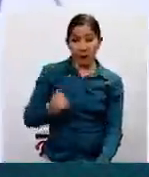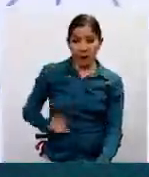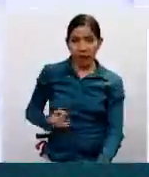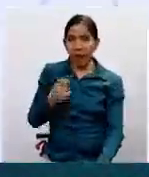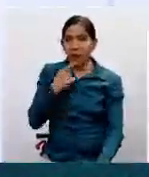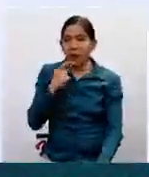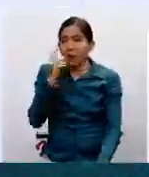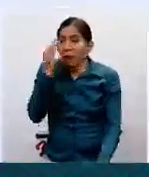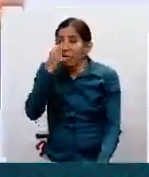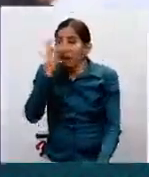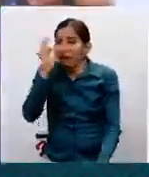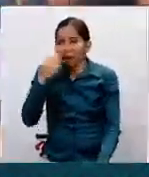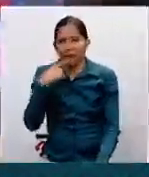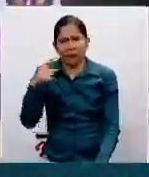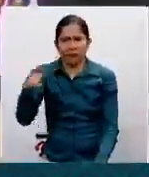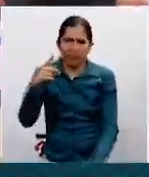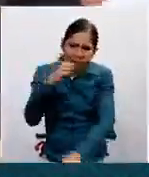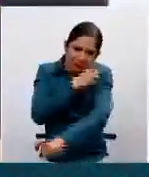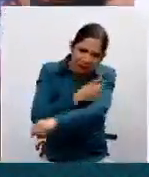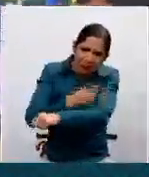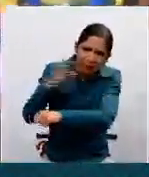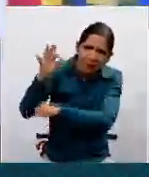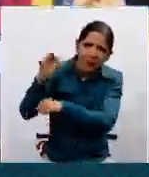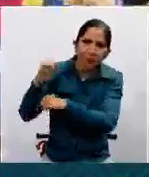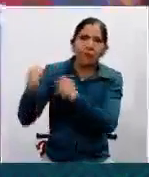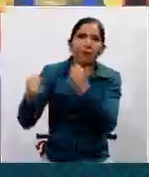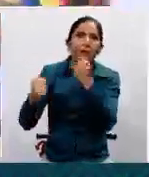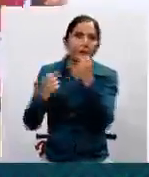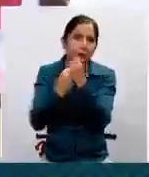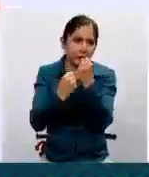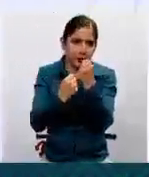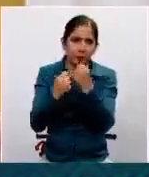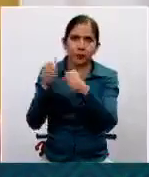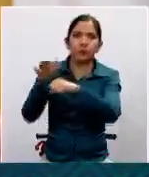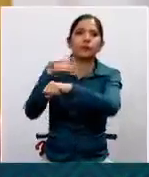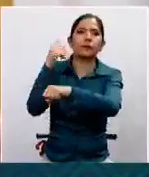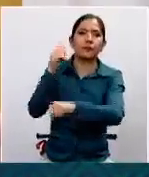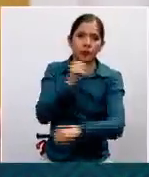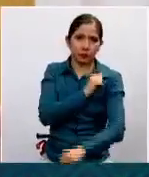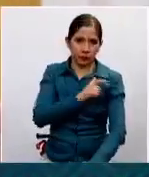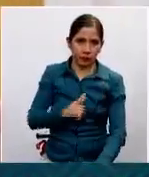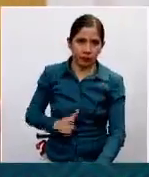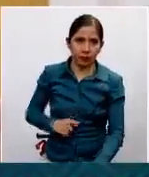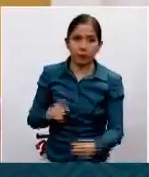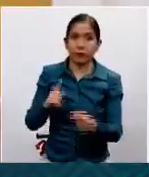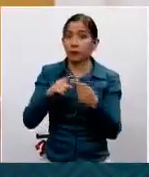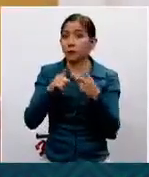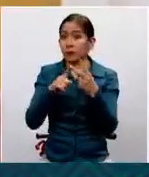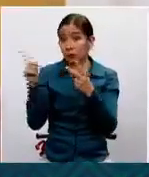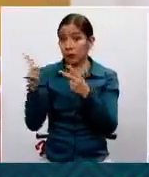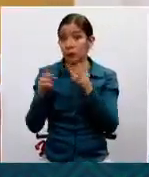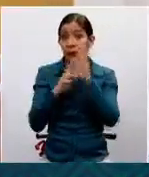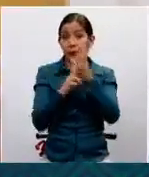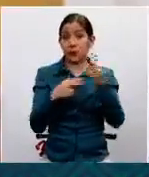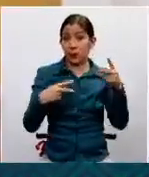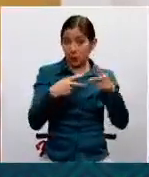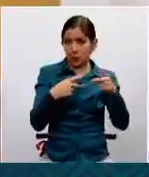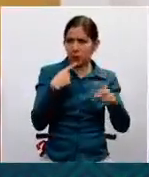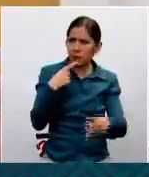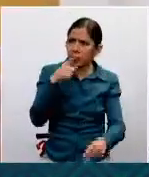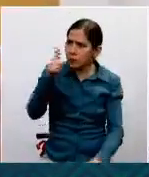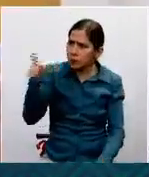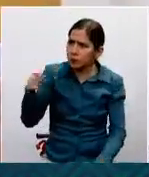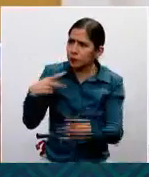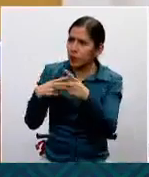observó que el Distrito 9 se movilizó a favor y a convocatoria de la alcaldía. También representantes de las juntas vecinales pidieron a los vecinos